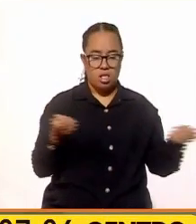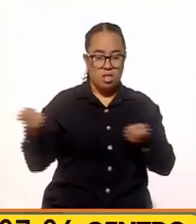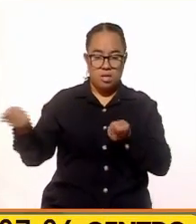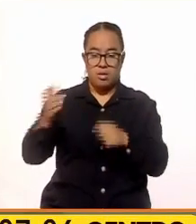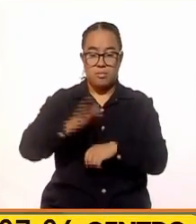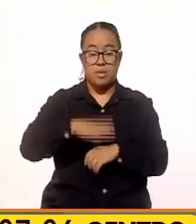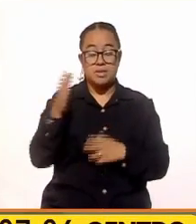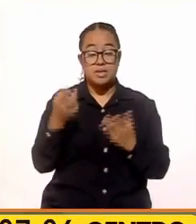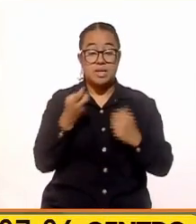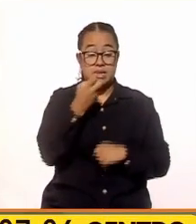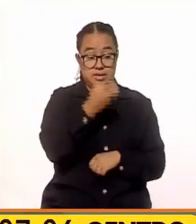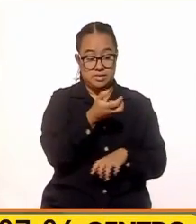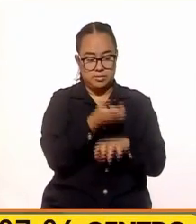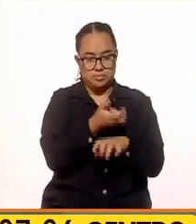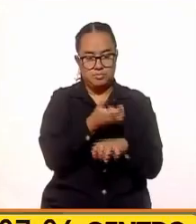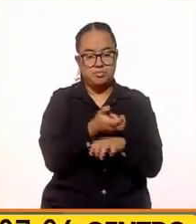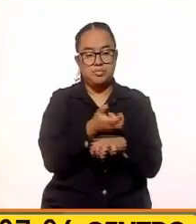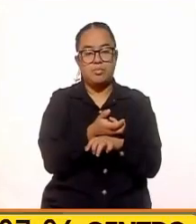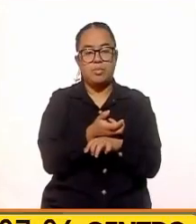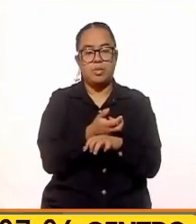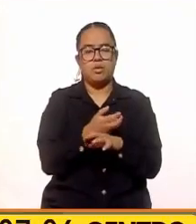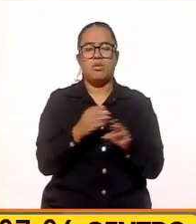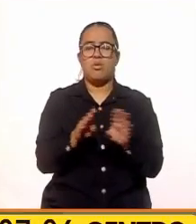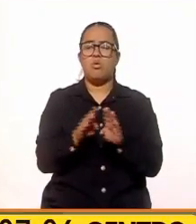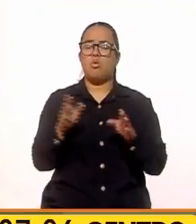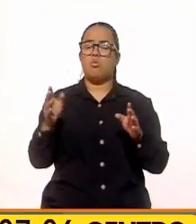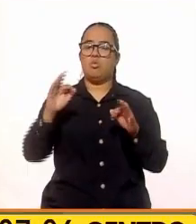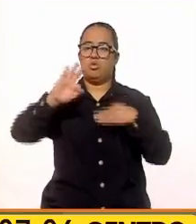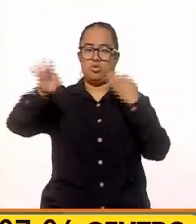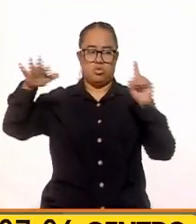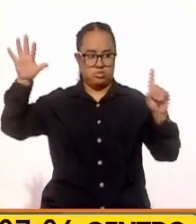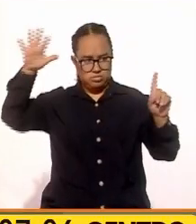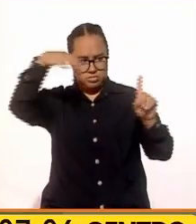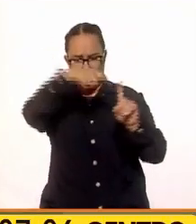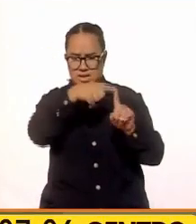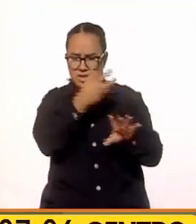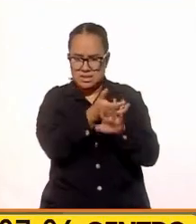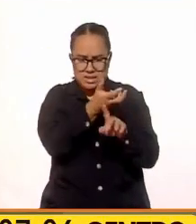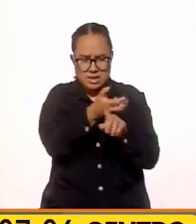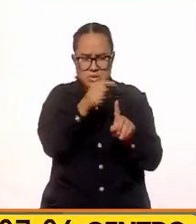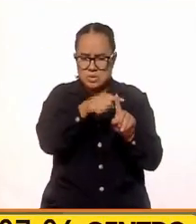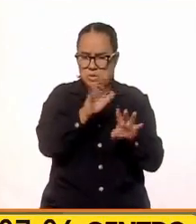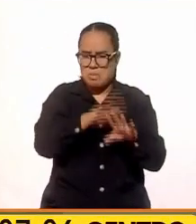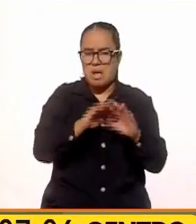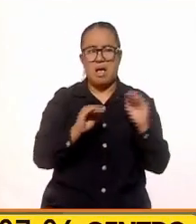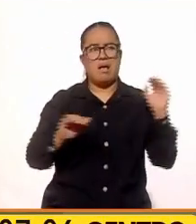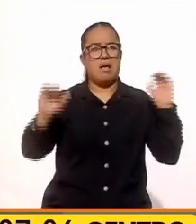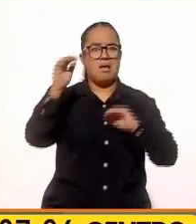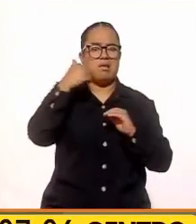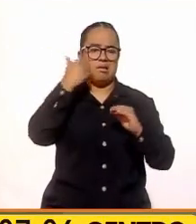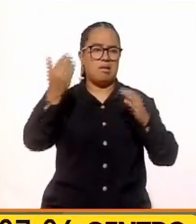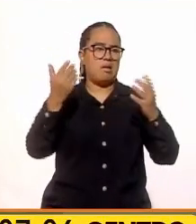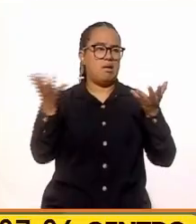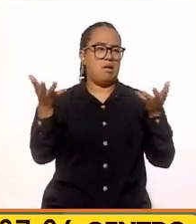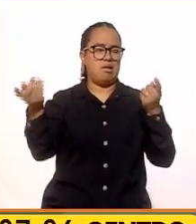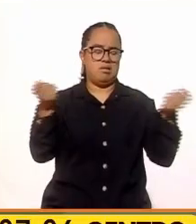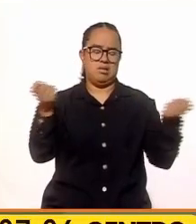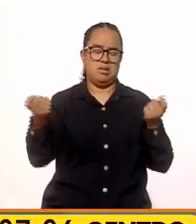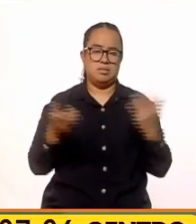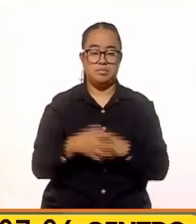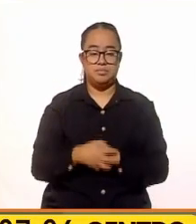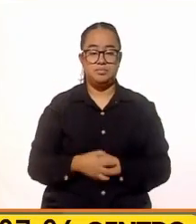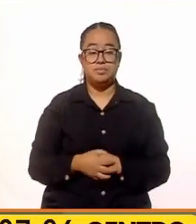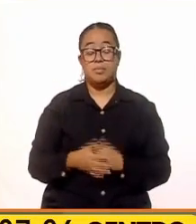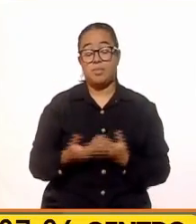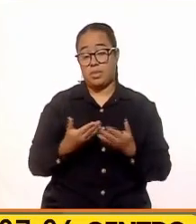donde Estados Unidos se está erigiendo como déspota mundial. Ahora Colombia convoca a una manifestación para defender la soberanía.